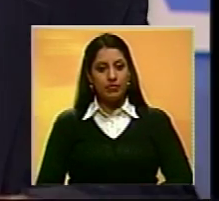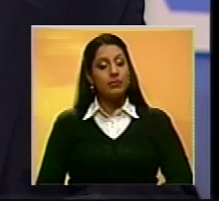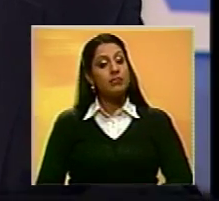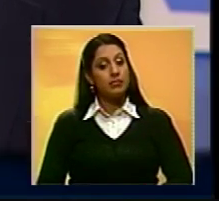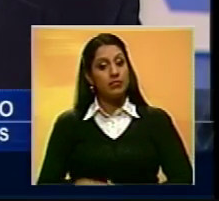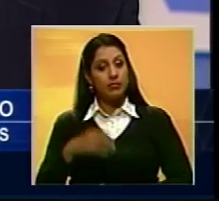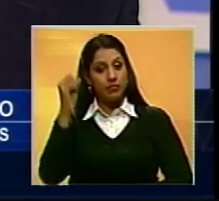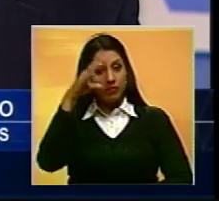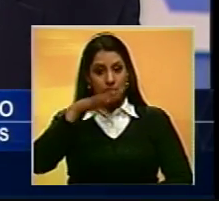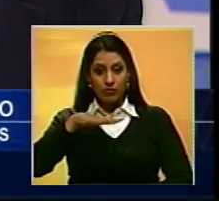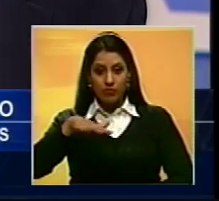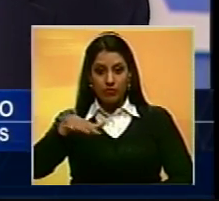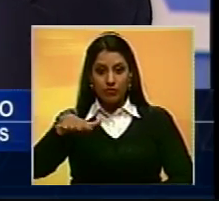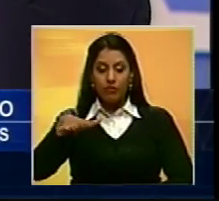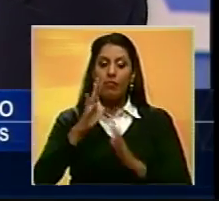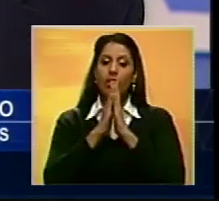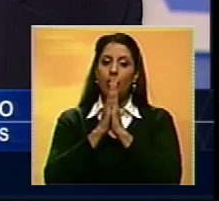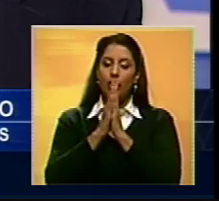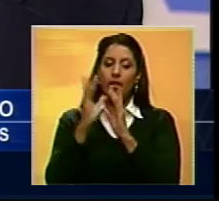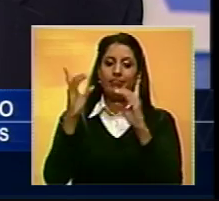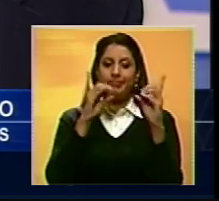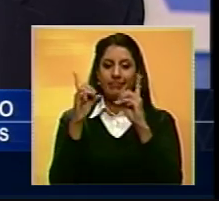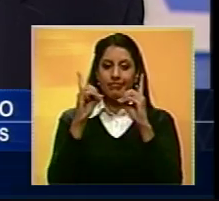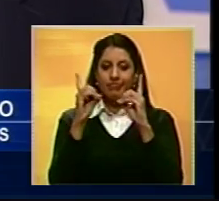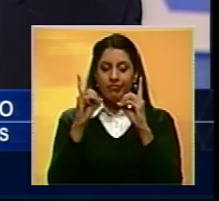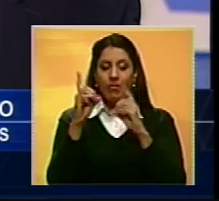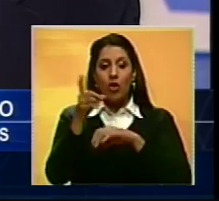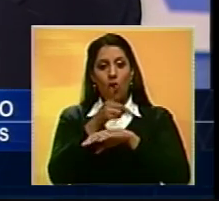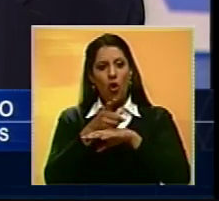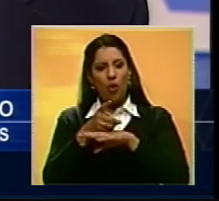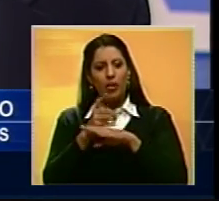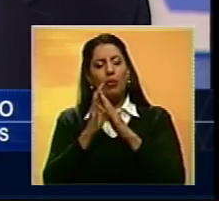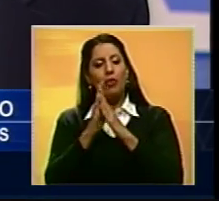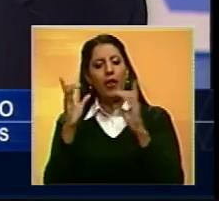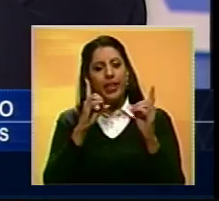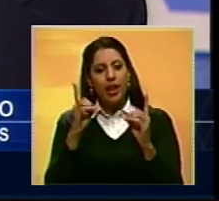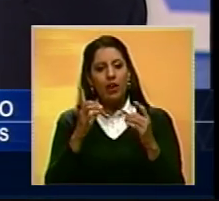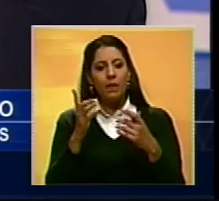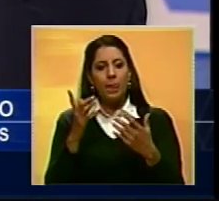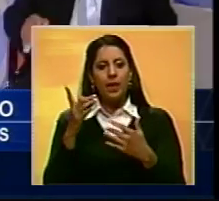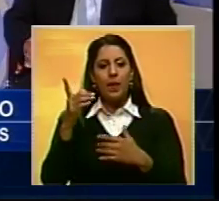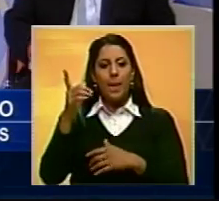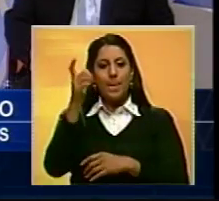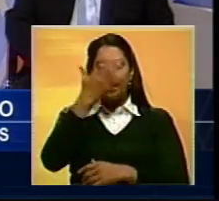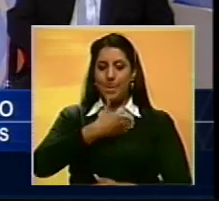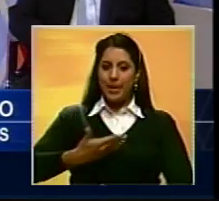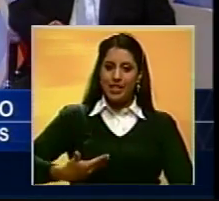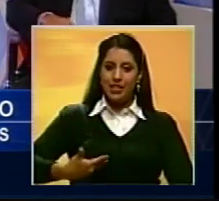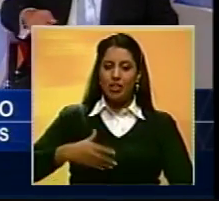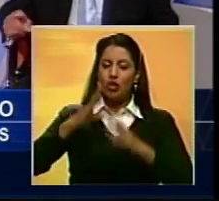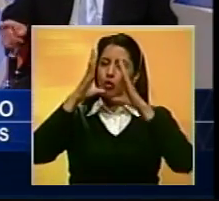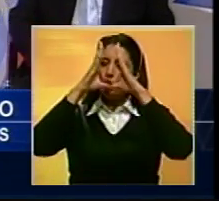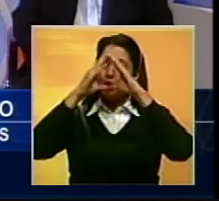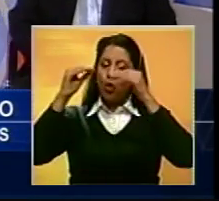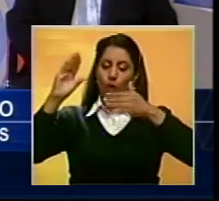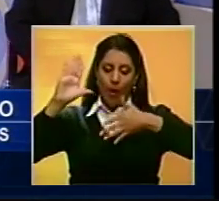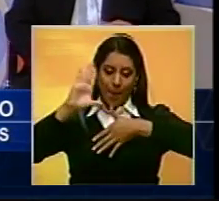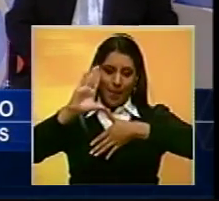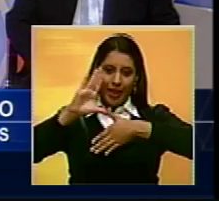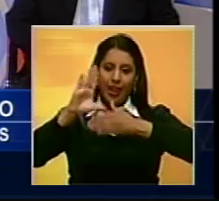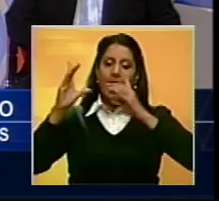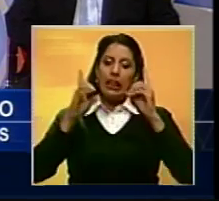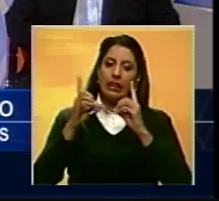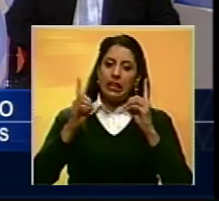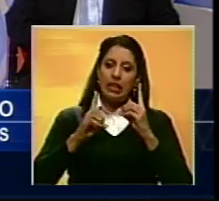El pueblo pidiendo diálogo, el gobierno pidiendo diálogo, los presidentes de toda América